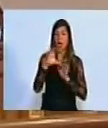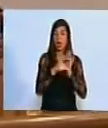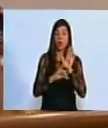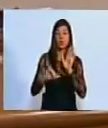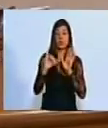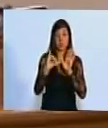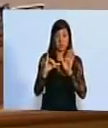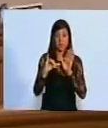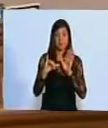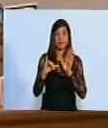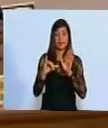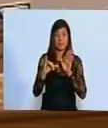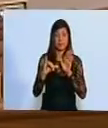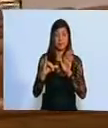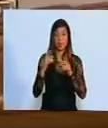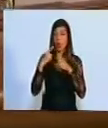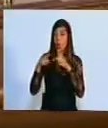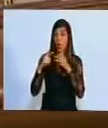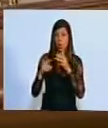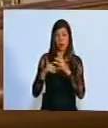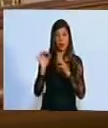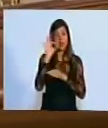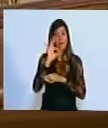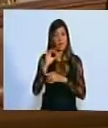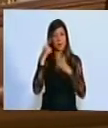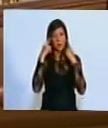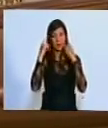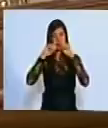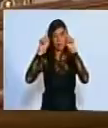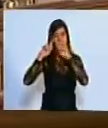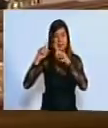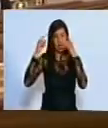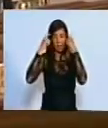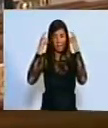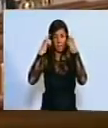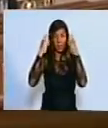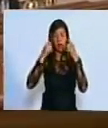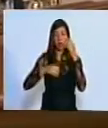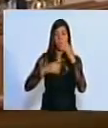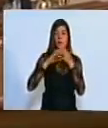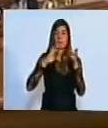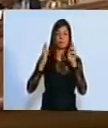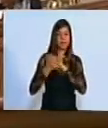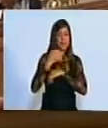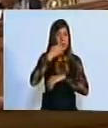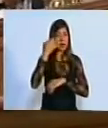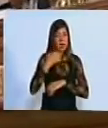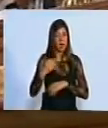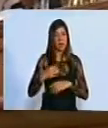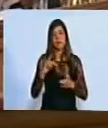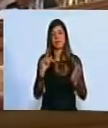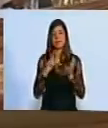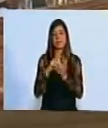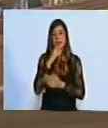Nacional Constituyente, entre otras formas de pensar y construir una realidad distinta con nuevos